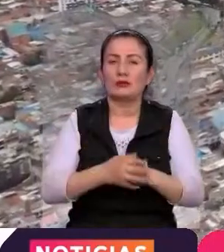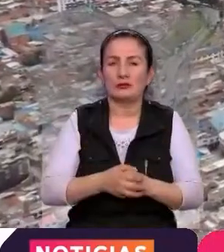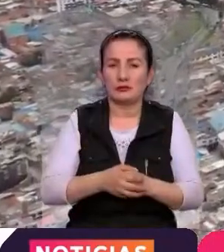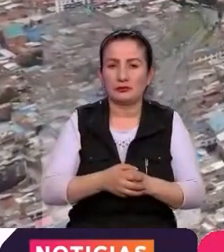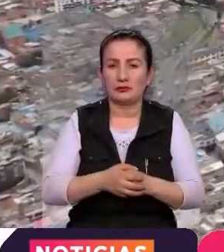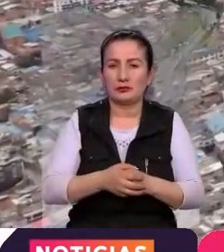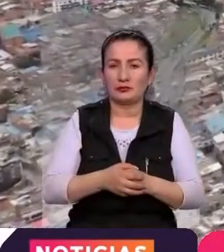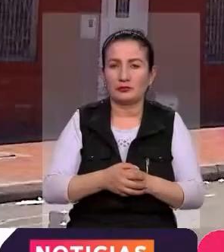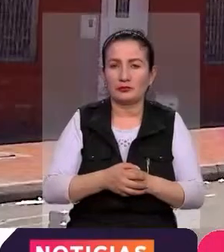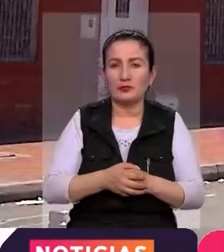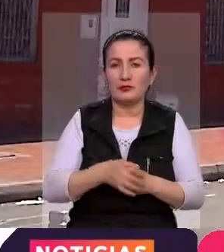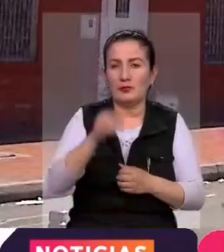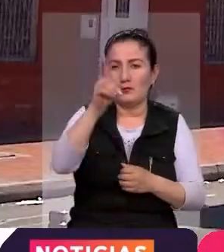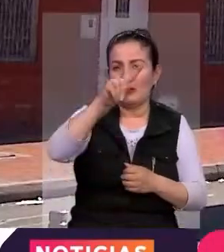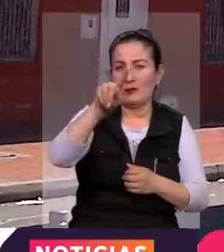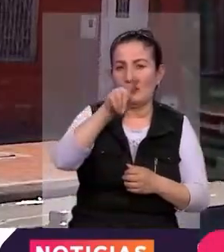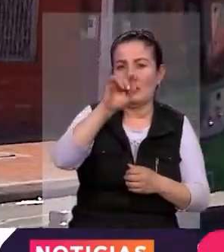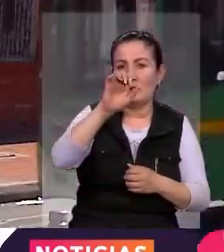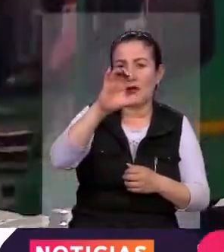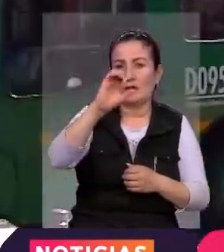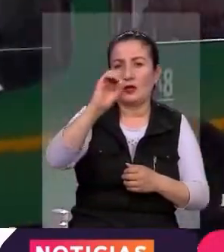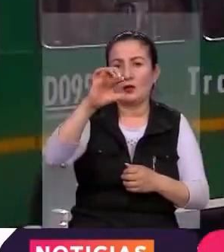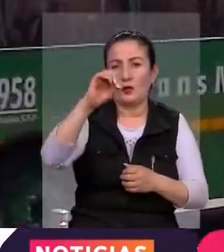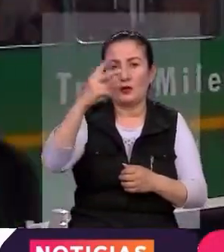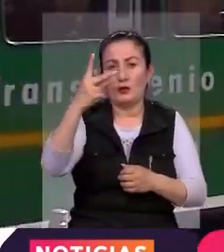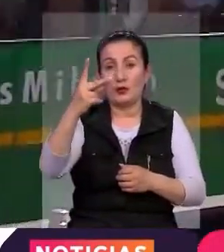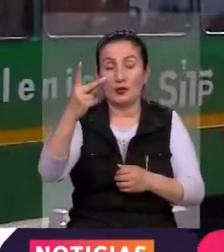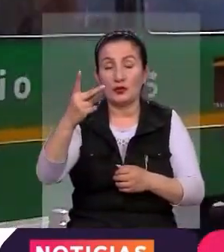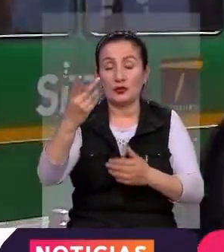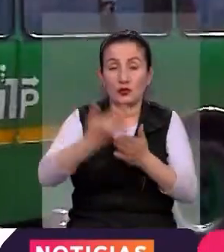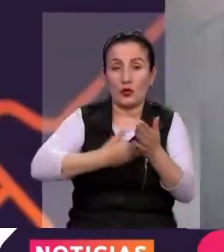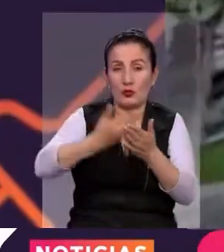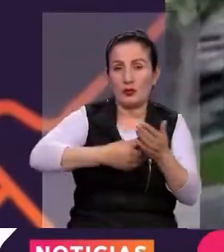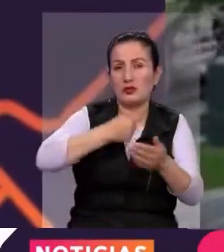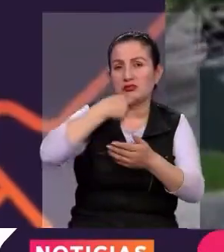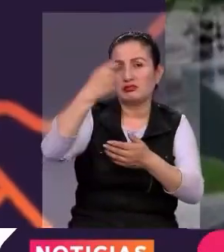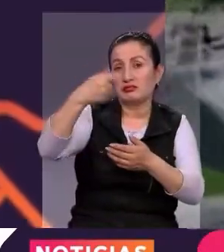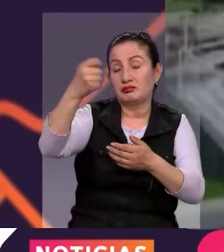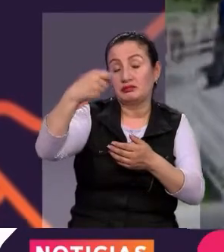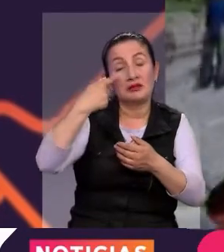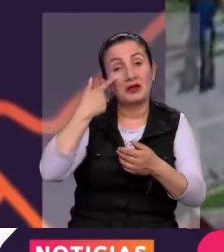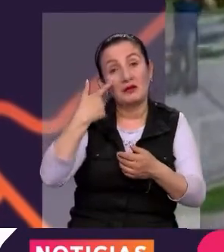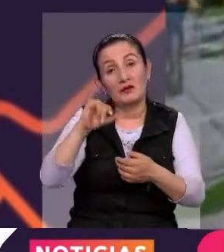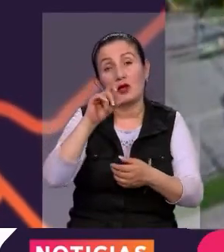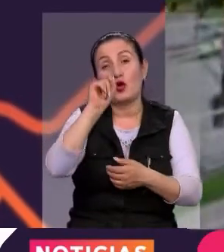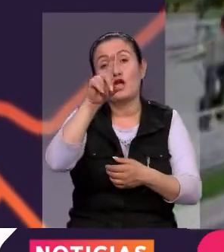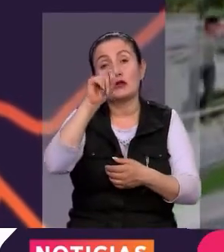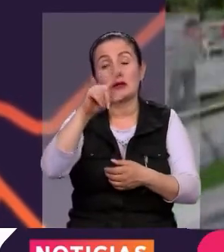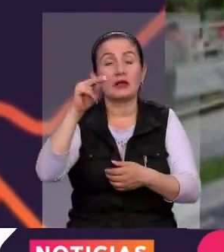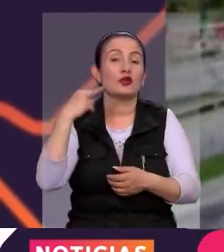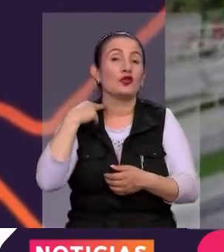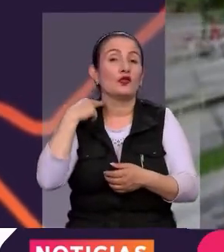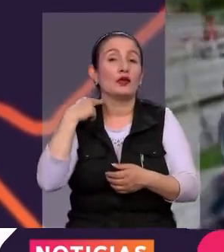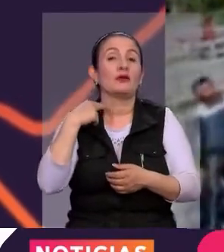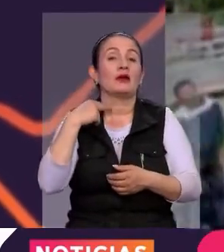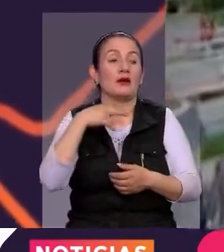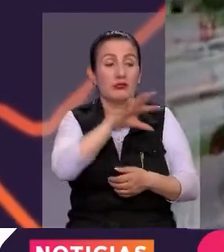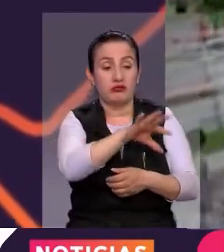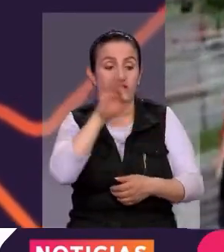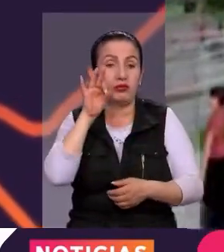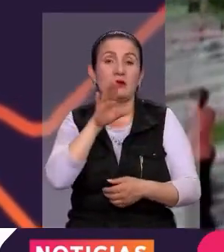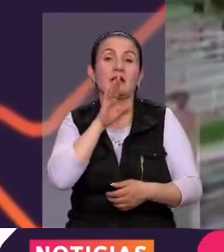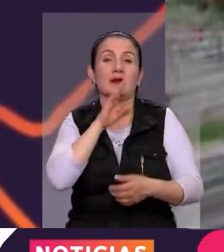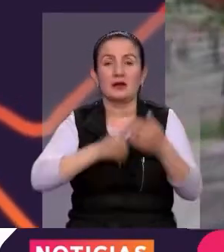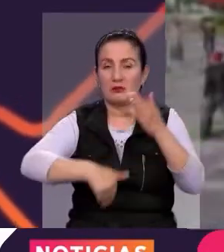través de la plataforma SECOP2, anexando todos los documentos solicitados. Se espera que el 11 de noviembre se adjudique la licitación.